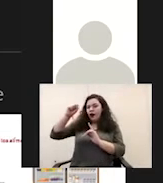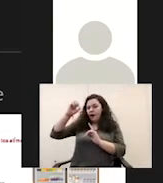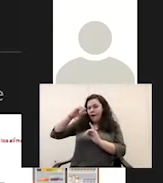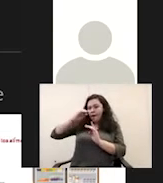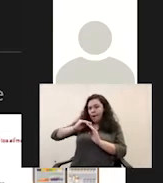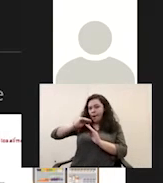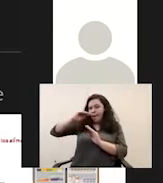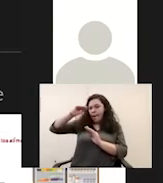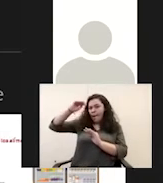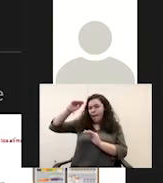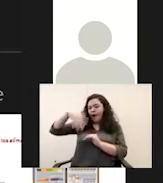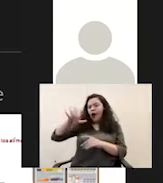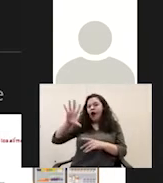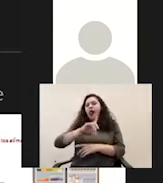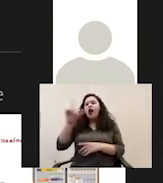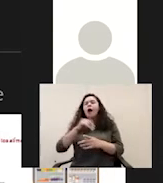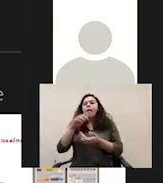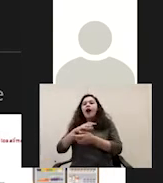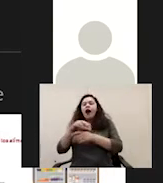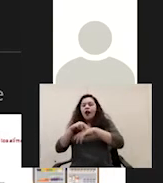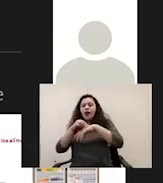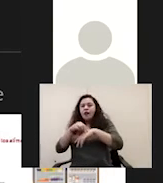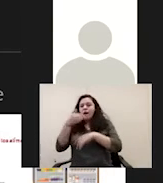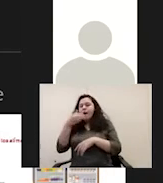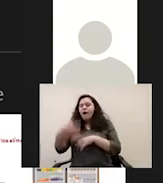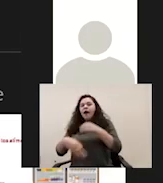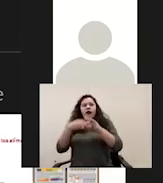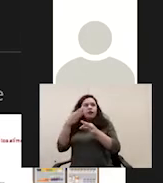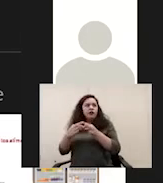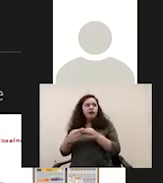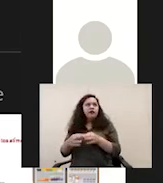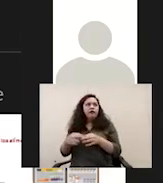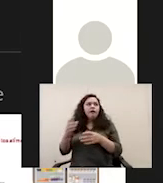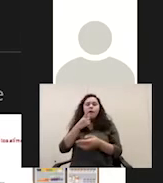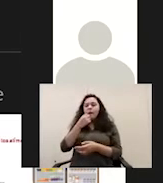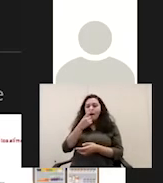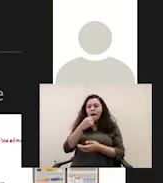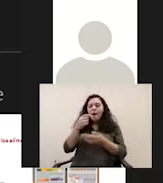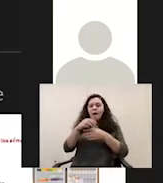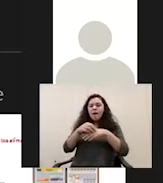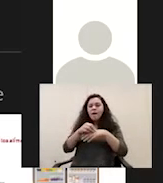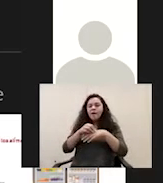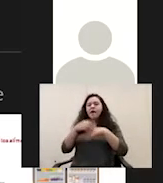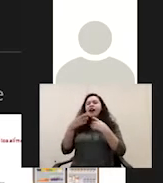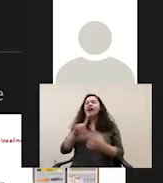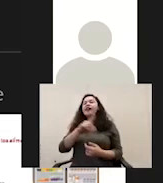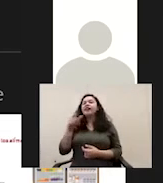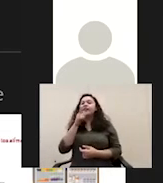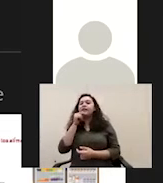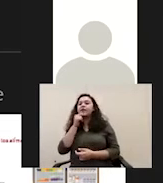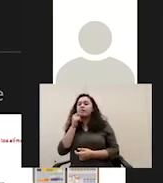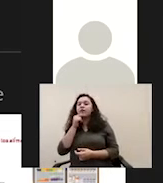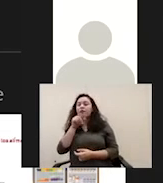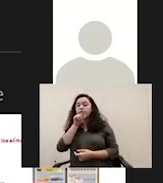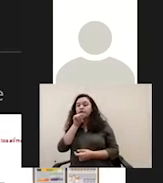para las carnes, está perfecto. Carnes rojas, pollo, sobre todo el pollo porque contiene, es muy